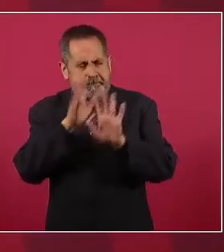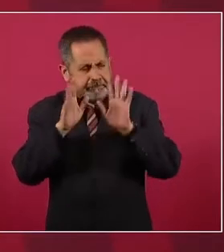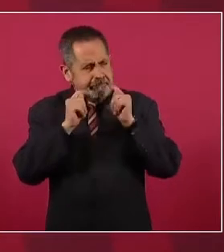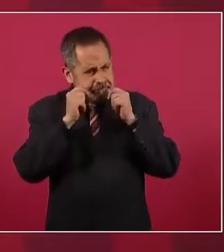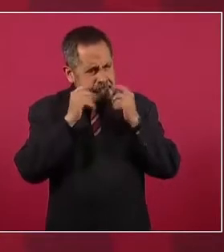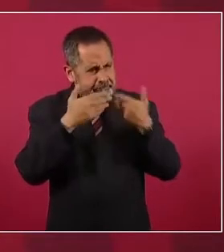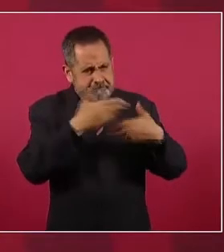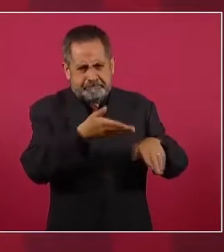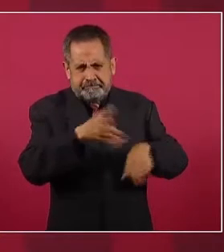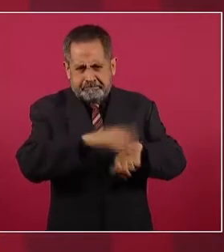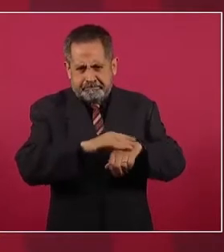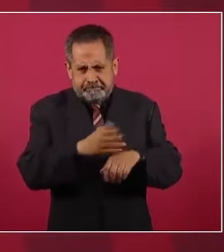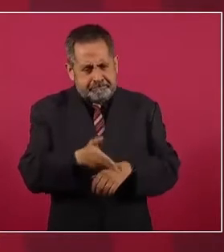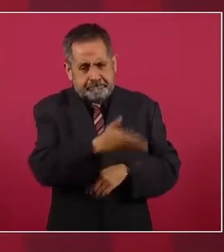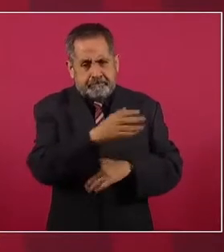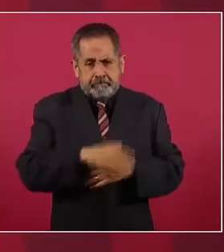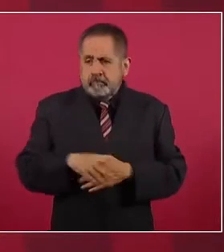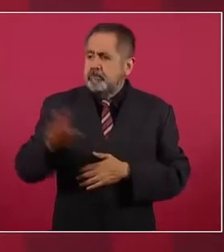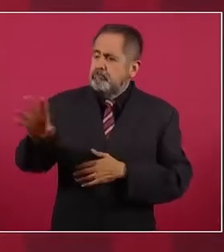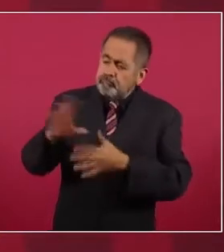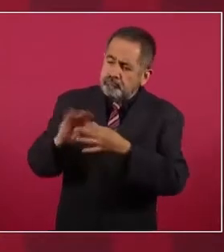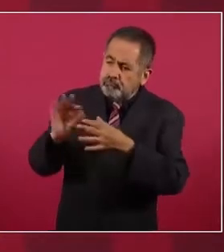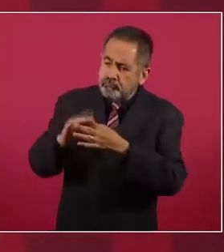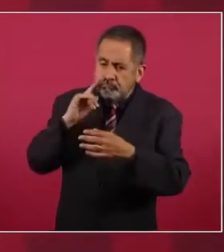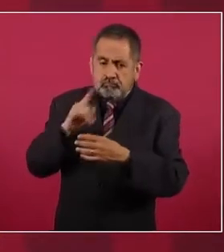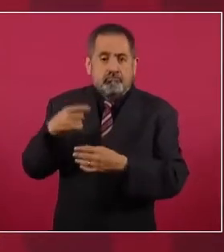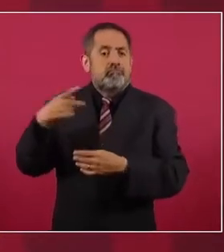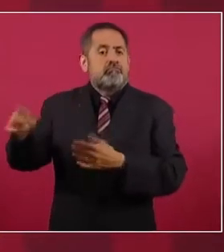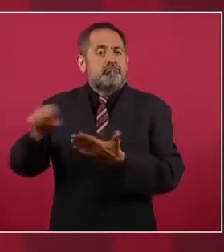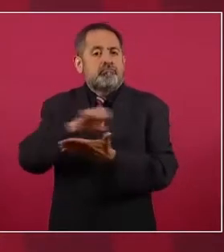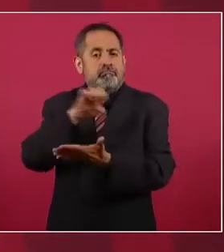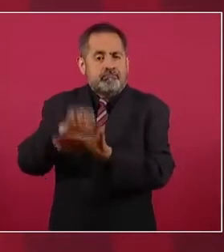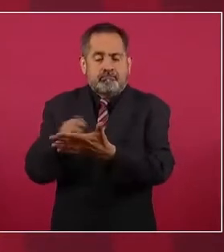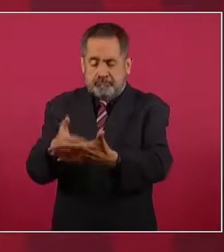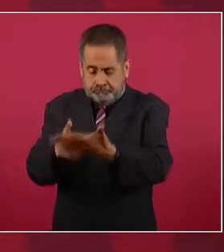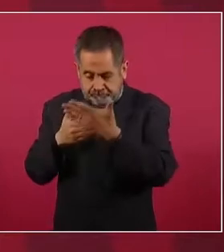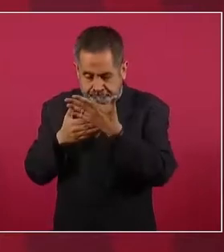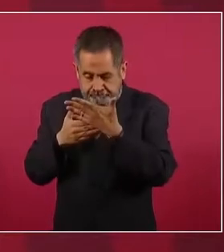se demostró, nos entregaron sus escrituras,